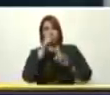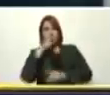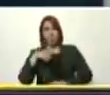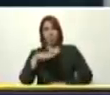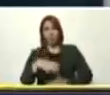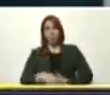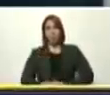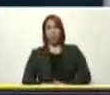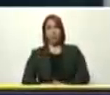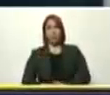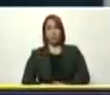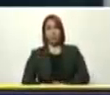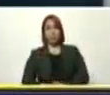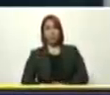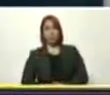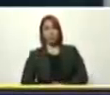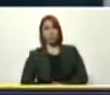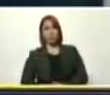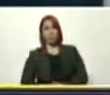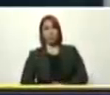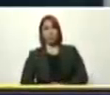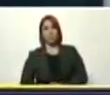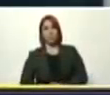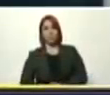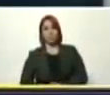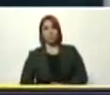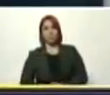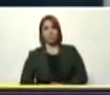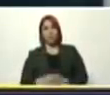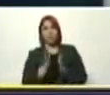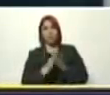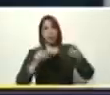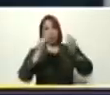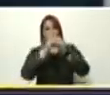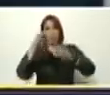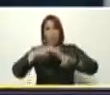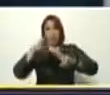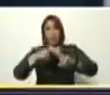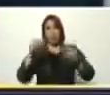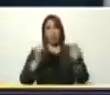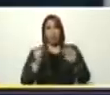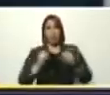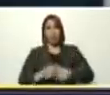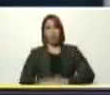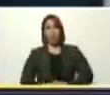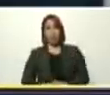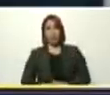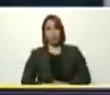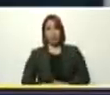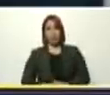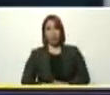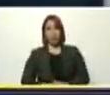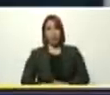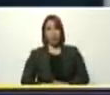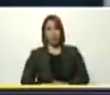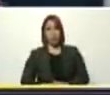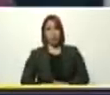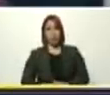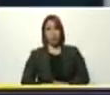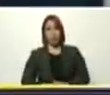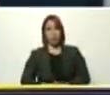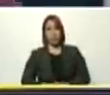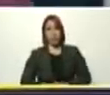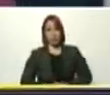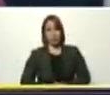pueblo en Anzoátegui, en Táchira y en Mérida, le digan a nuestro pueblo, en